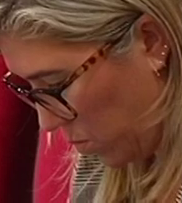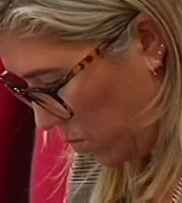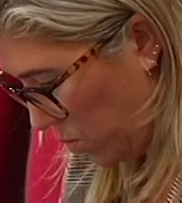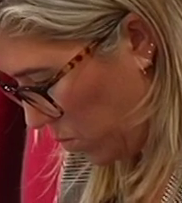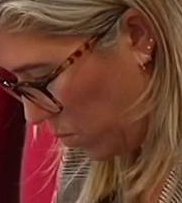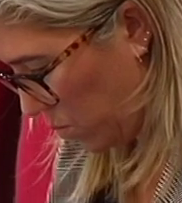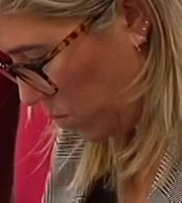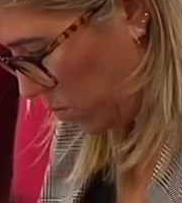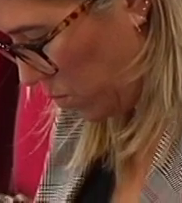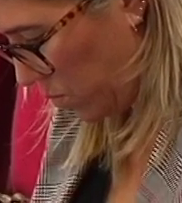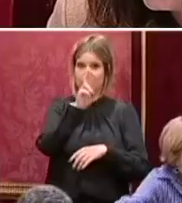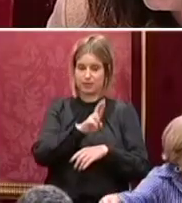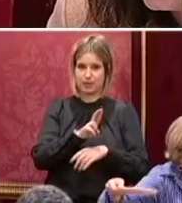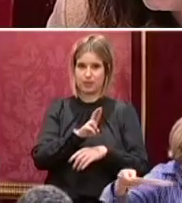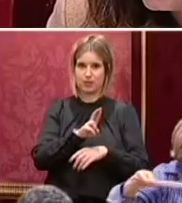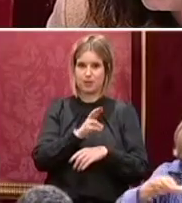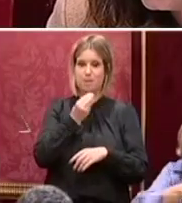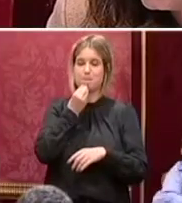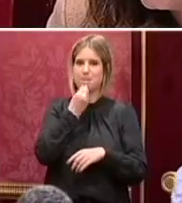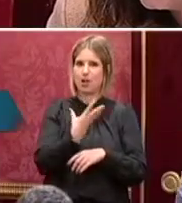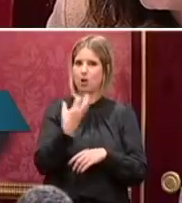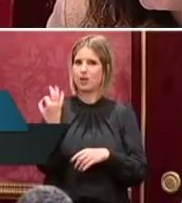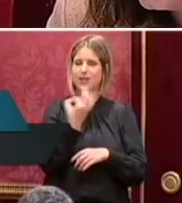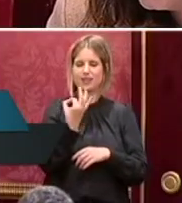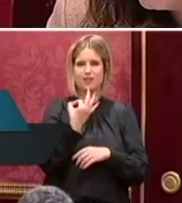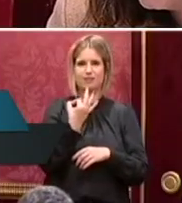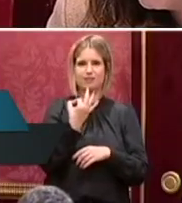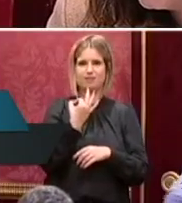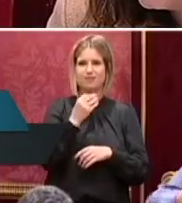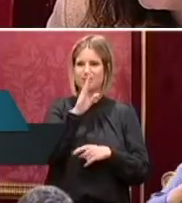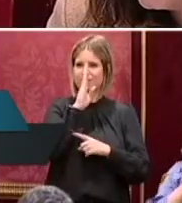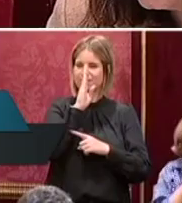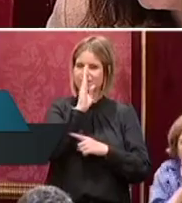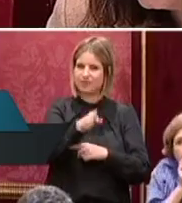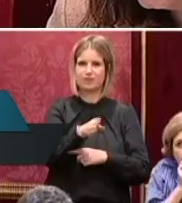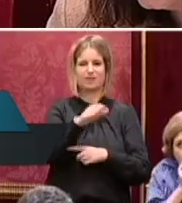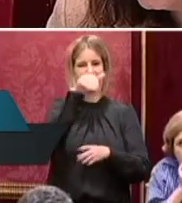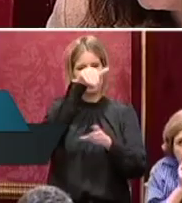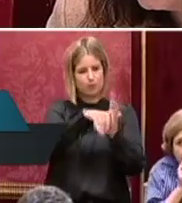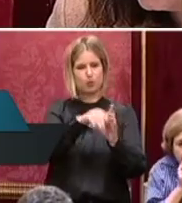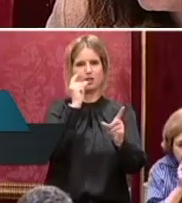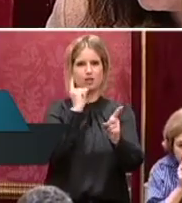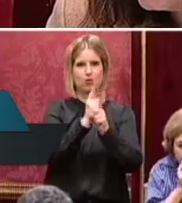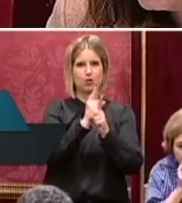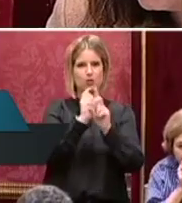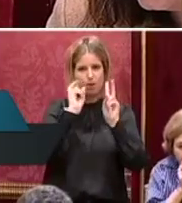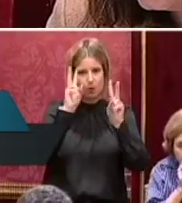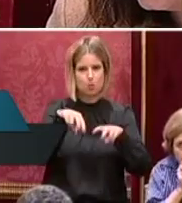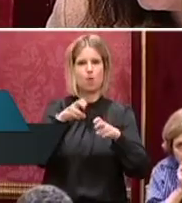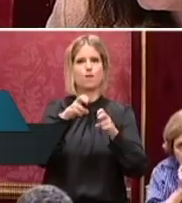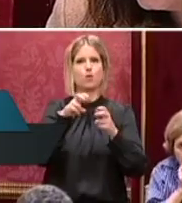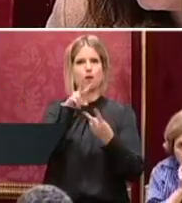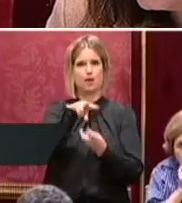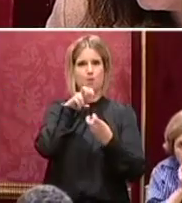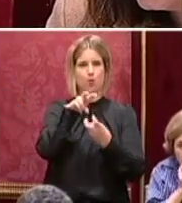tasa de basura a la ciudadanía. Mejor hubiera sido directamente votar en contra de un nuevo impuesto, de